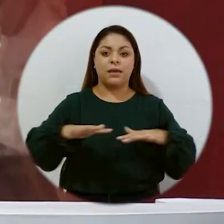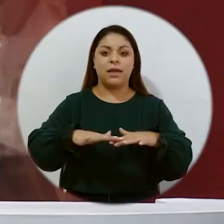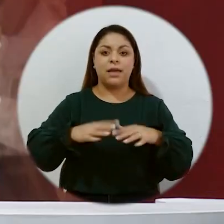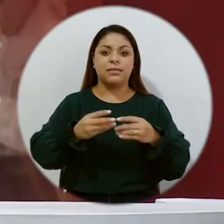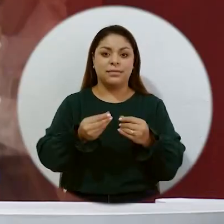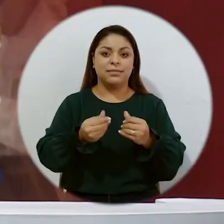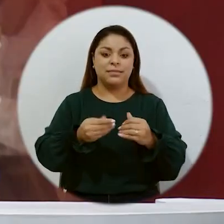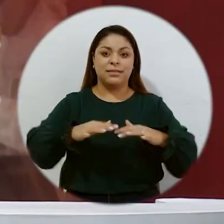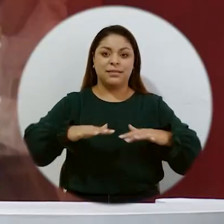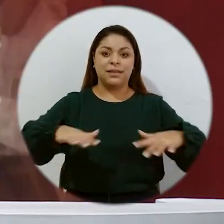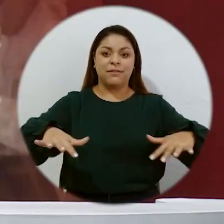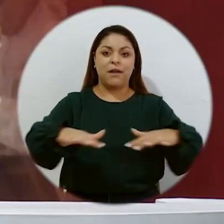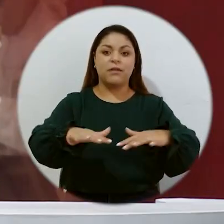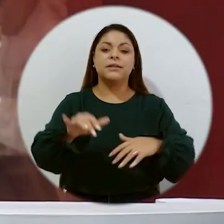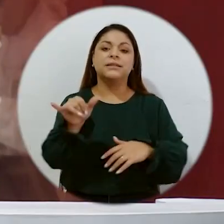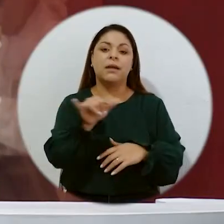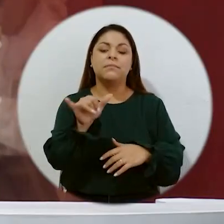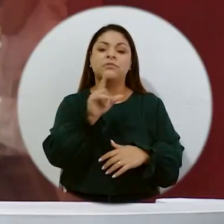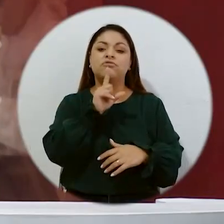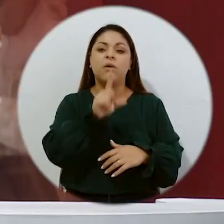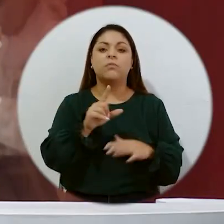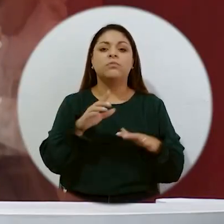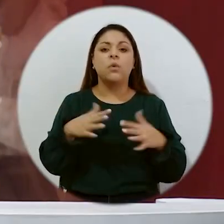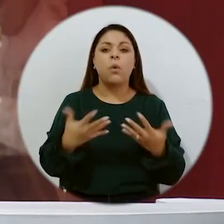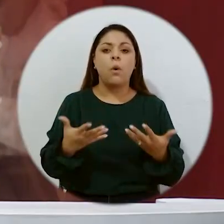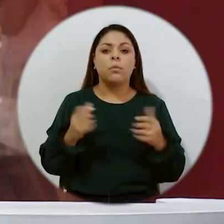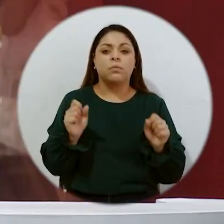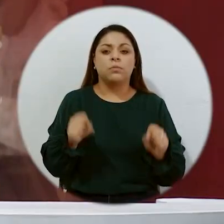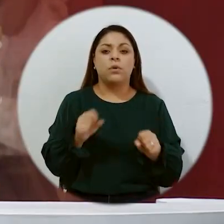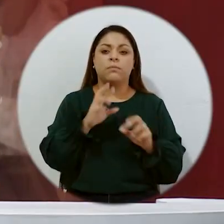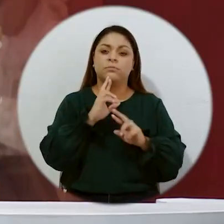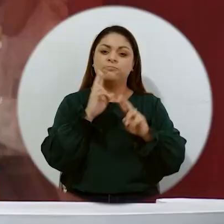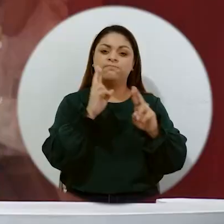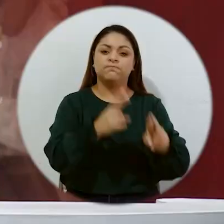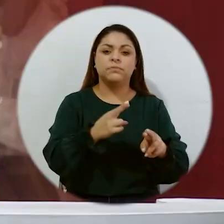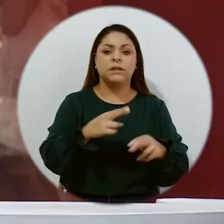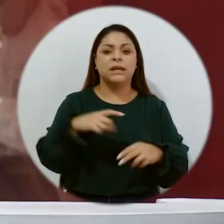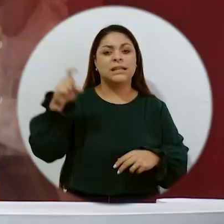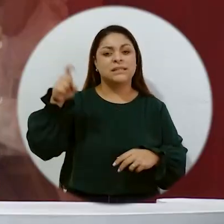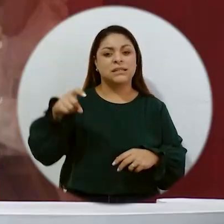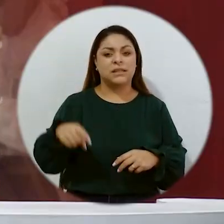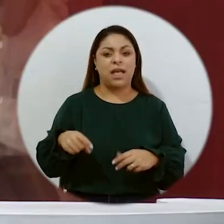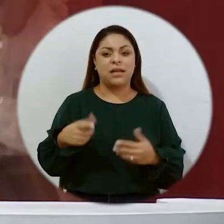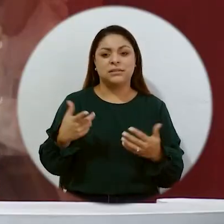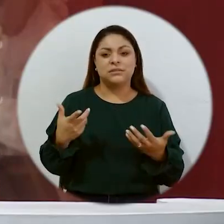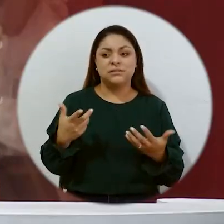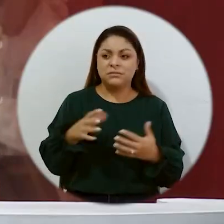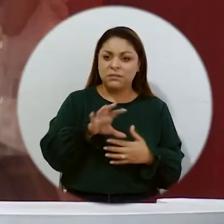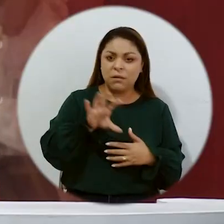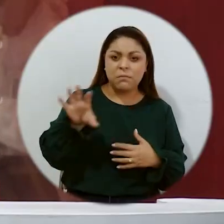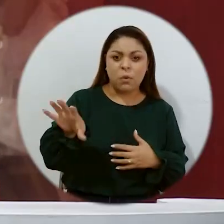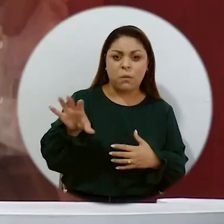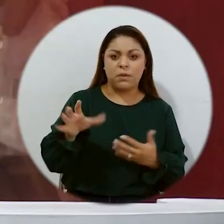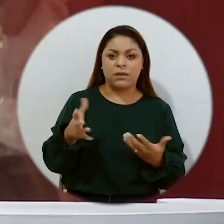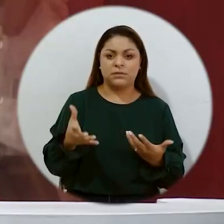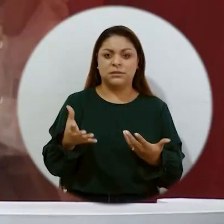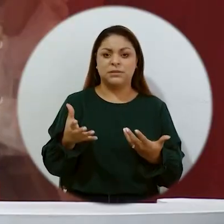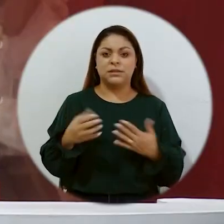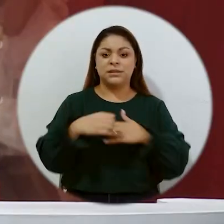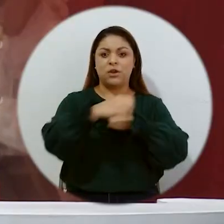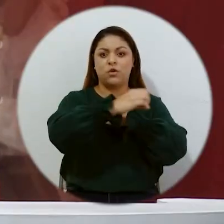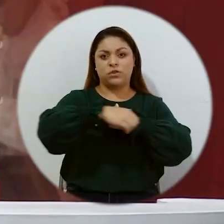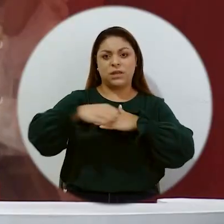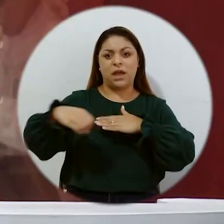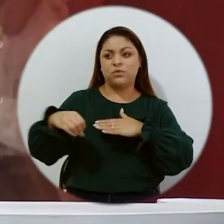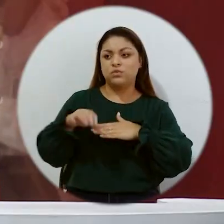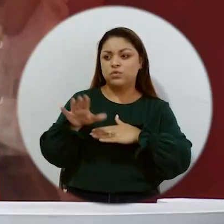¿verdad?, sino cómo realmente podemos dar una respuesta a esas necesidades propias de las características que tienen